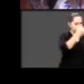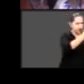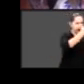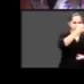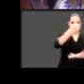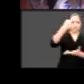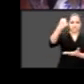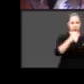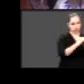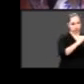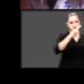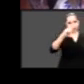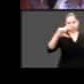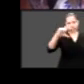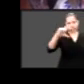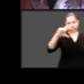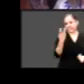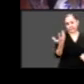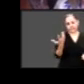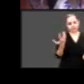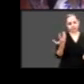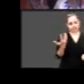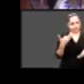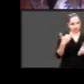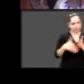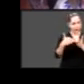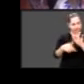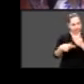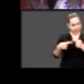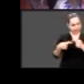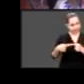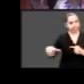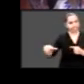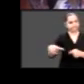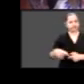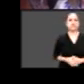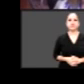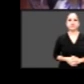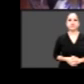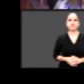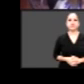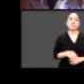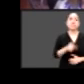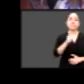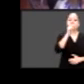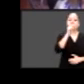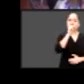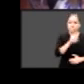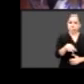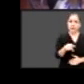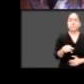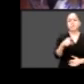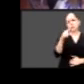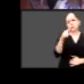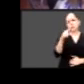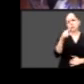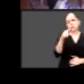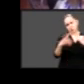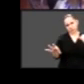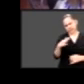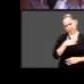pendiente por hacer por último que les quiero mencionar la que sigue por favor